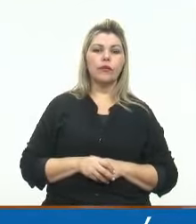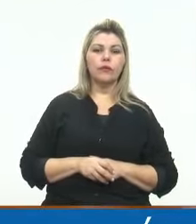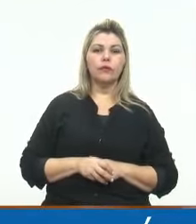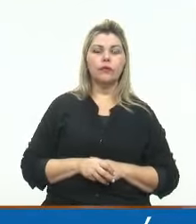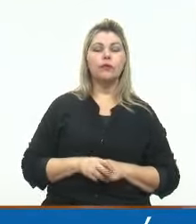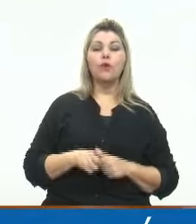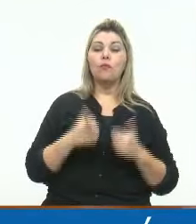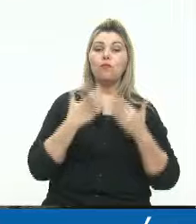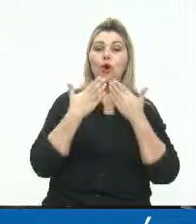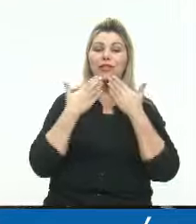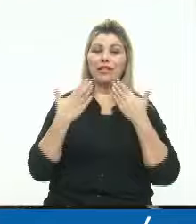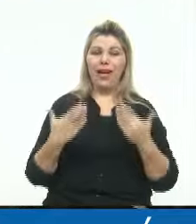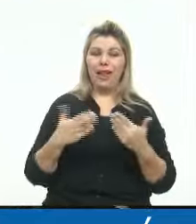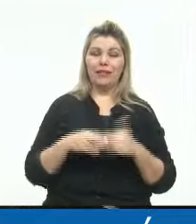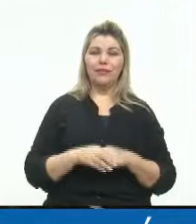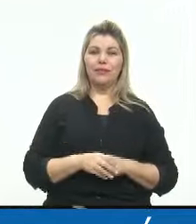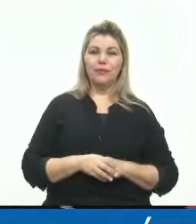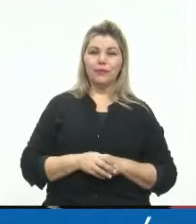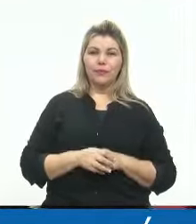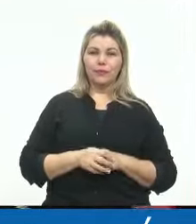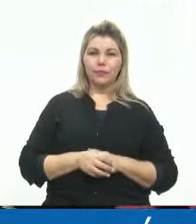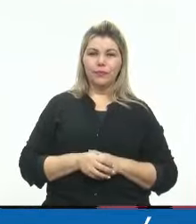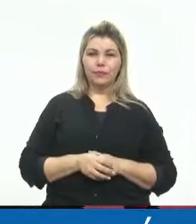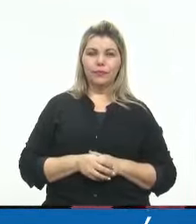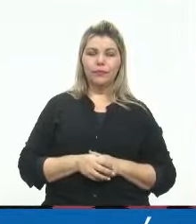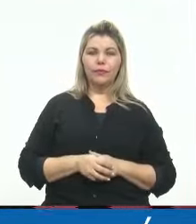Muchas gracias, señor presidente.